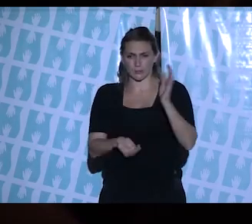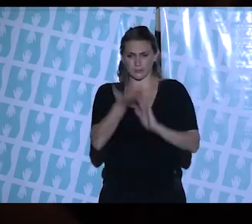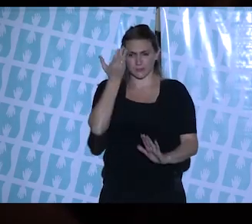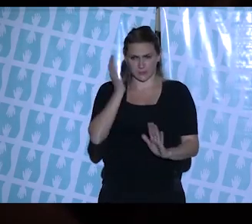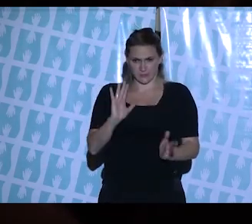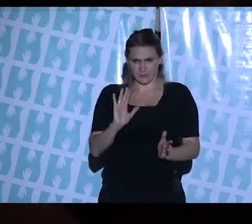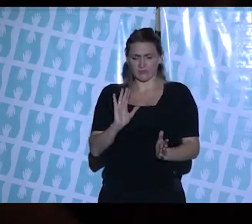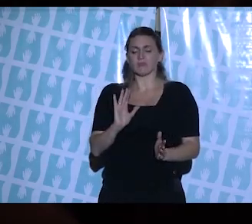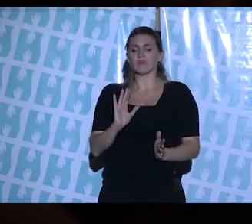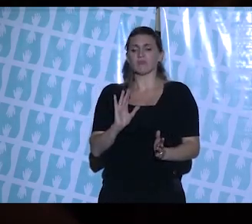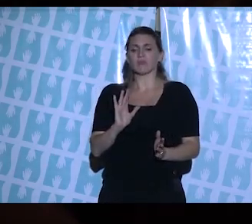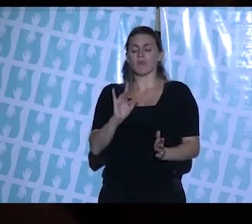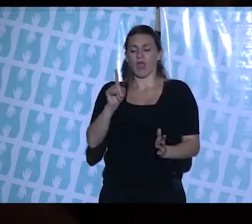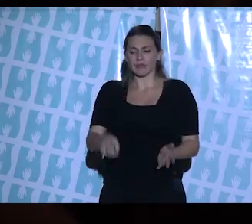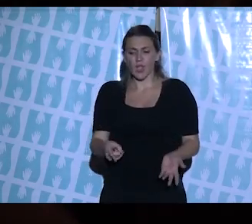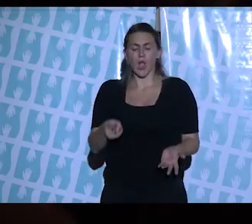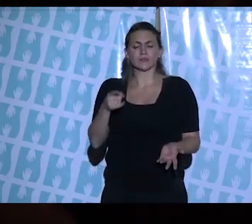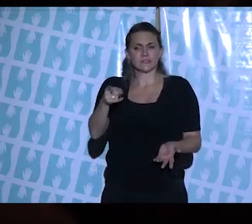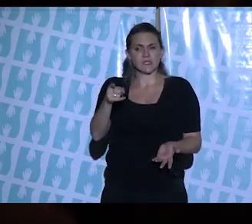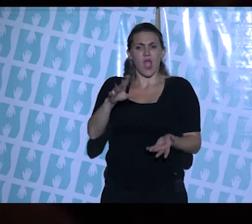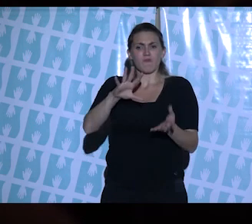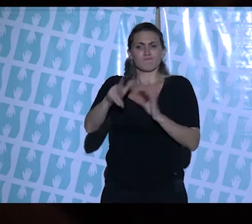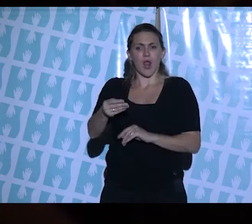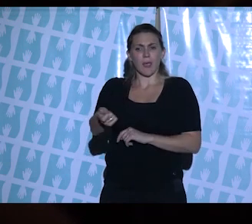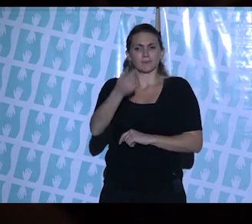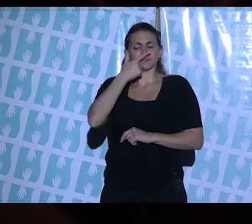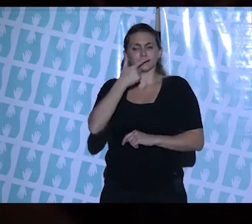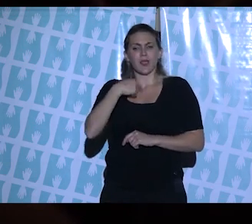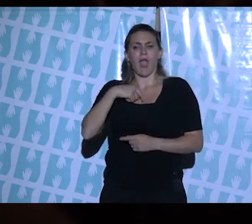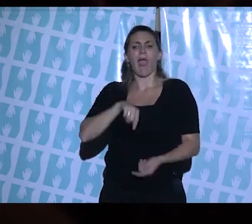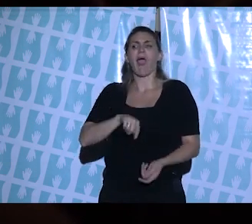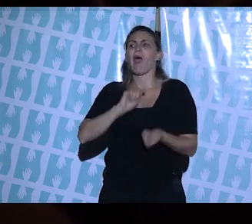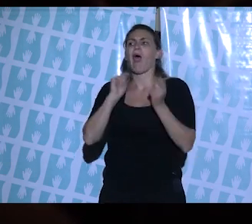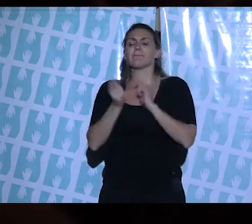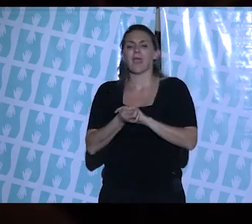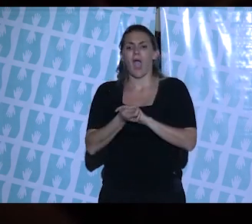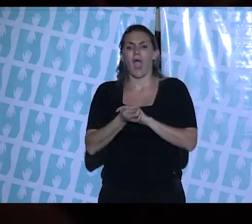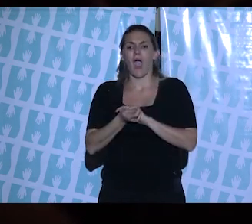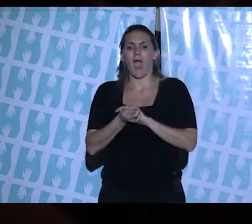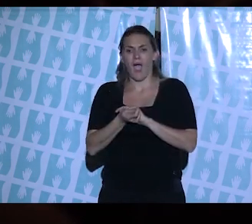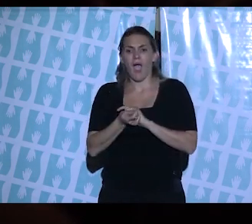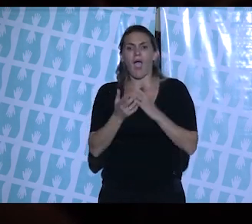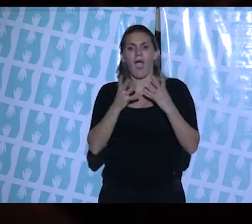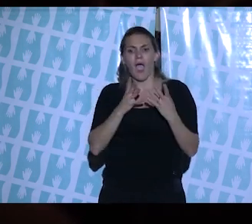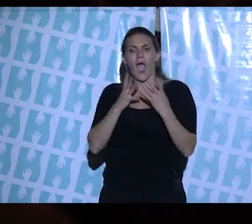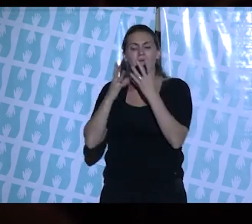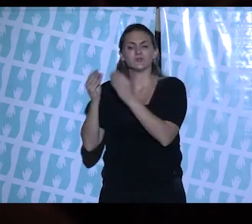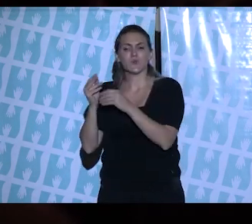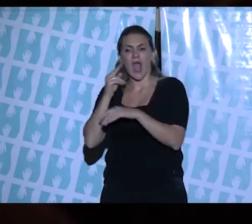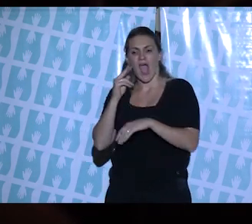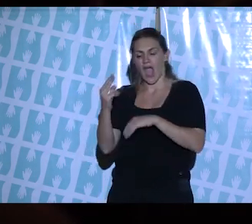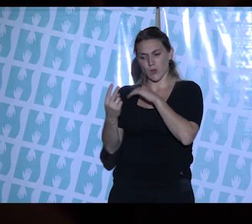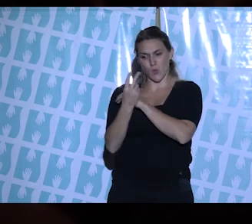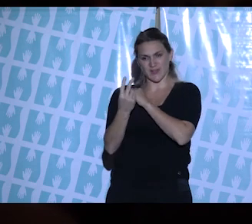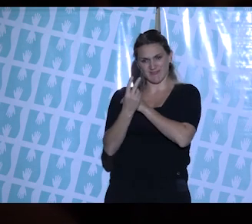y se ha visto que el mecanismo de acción antihipertensivo sería favorable para proteger a las neuronas que